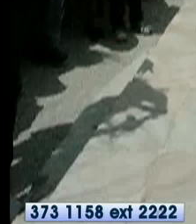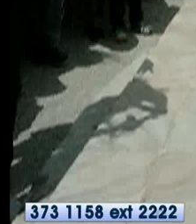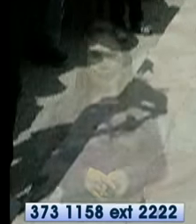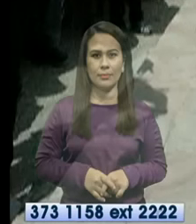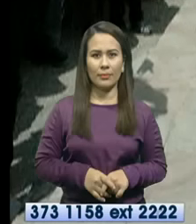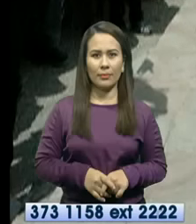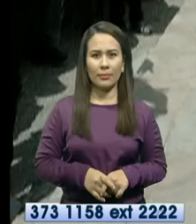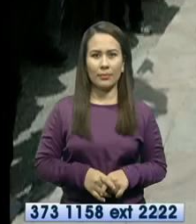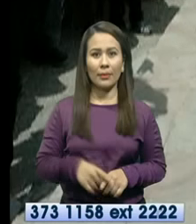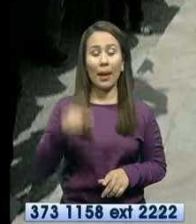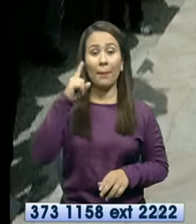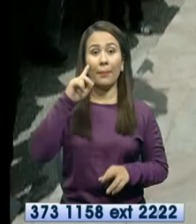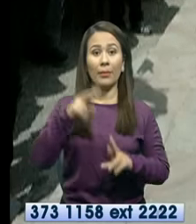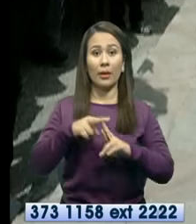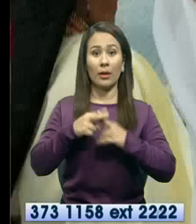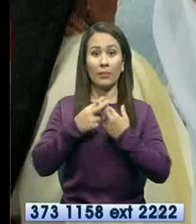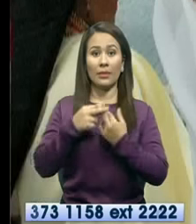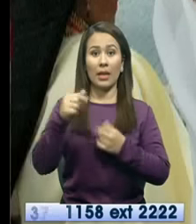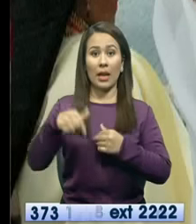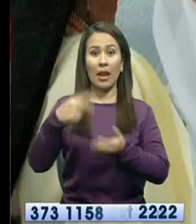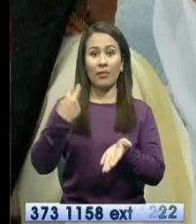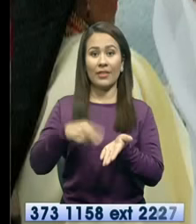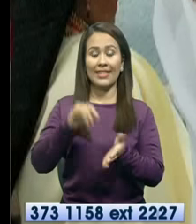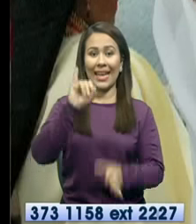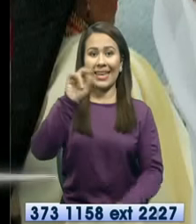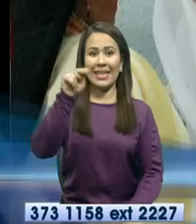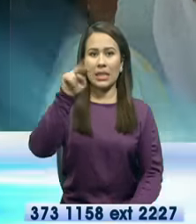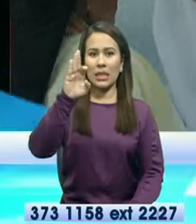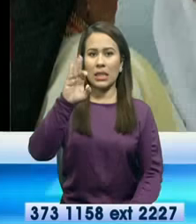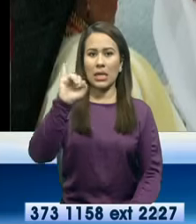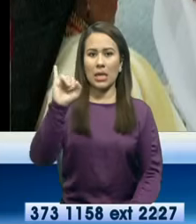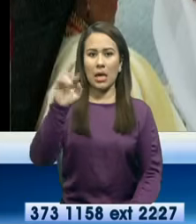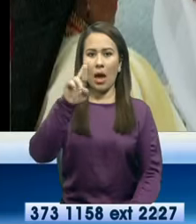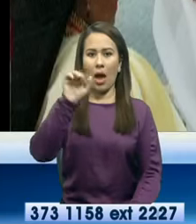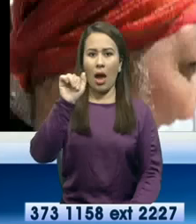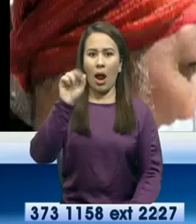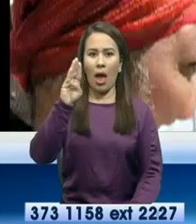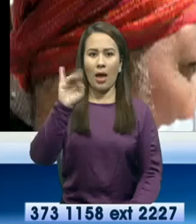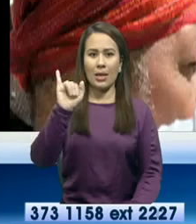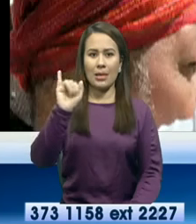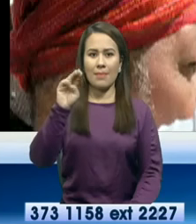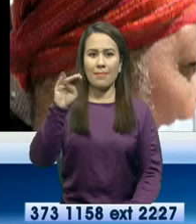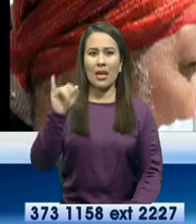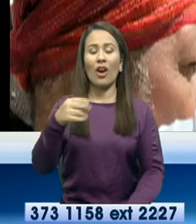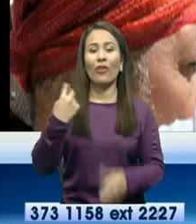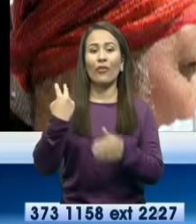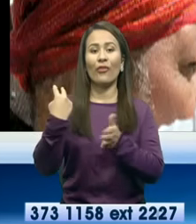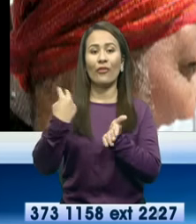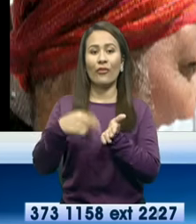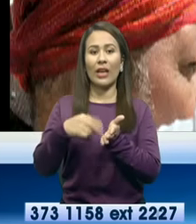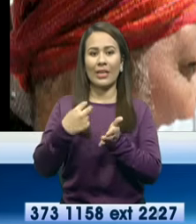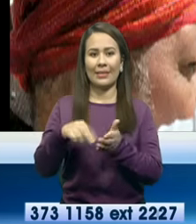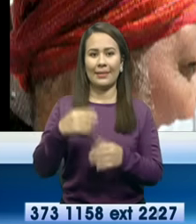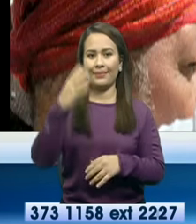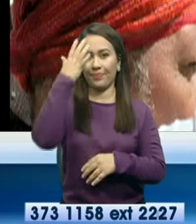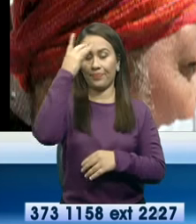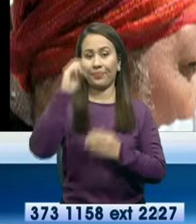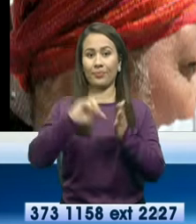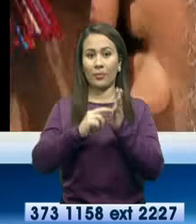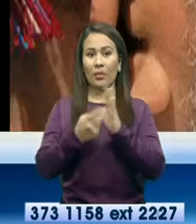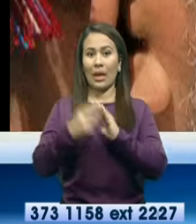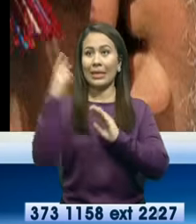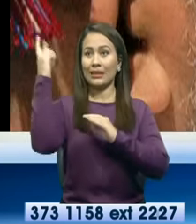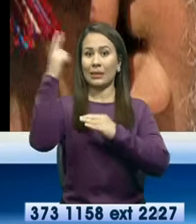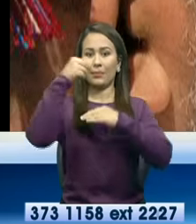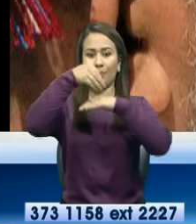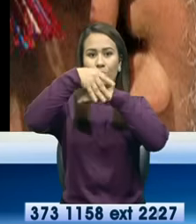Para iniciar el Inti Raymi se inicia con el baño ritual. Se hace un baño en las cascadas, en los lagos, en los ojos de